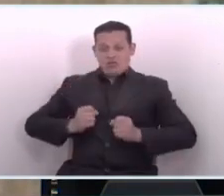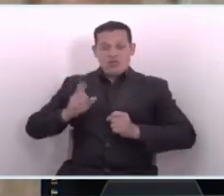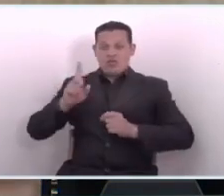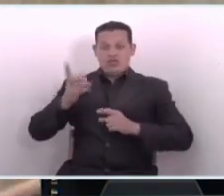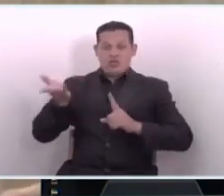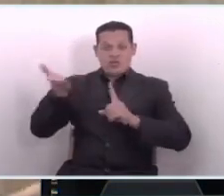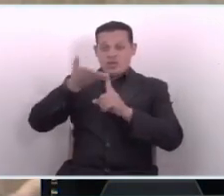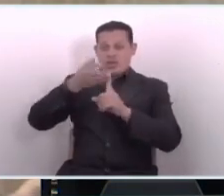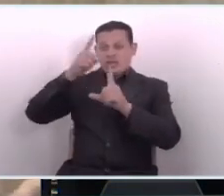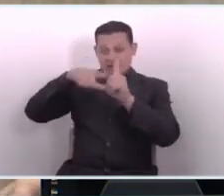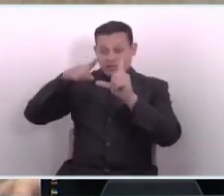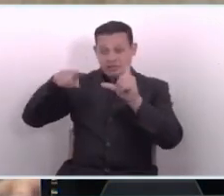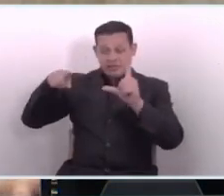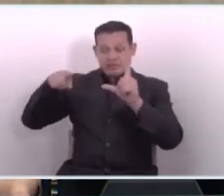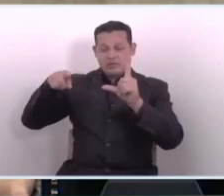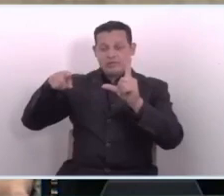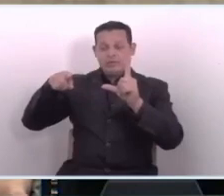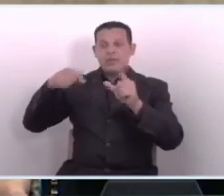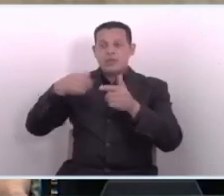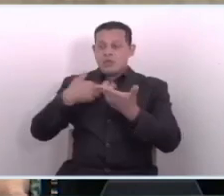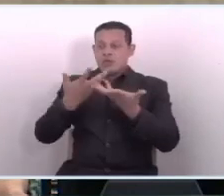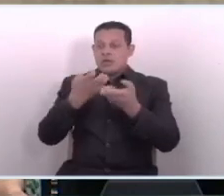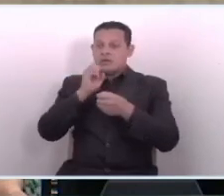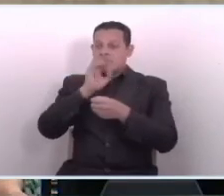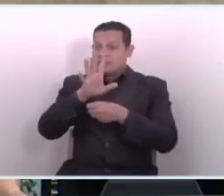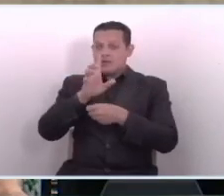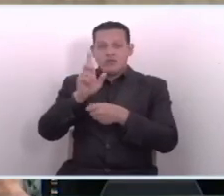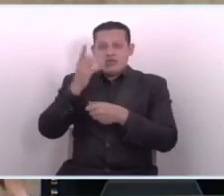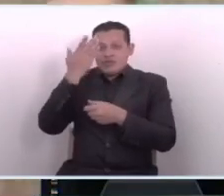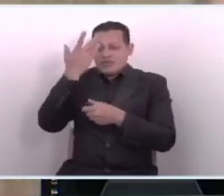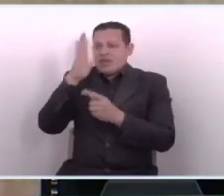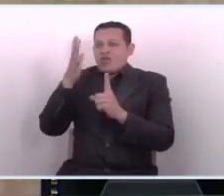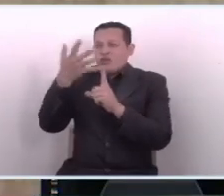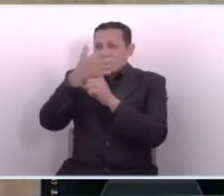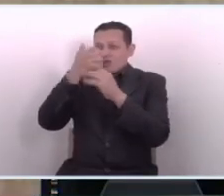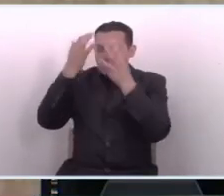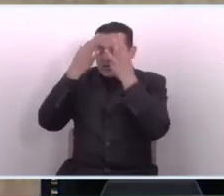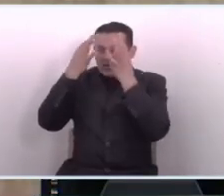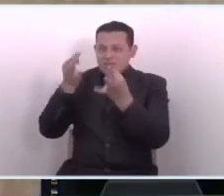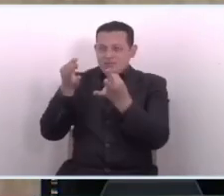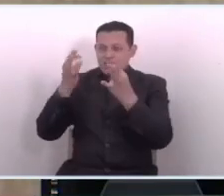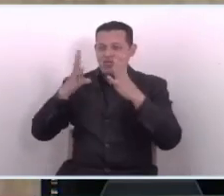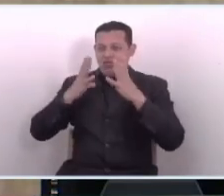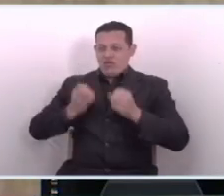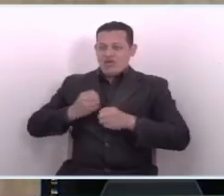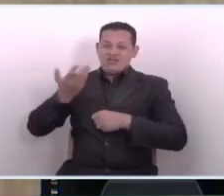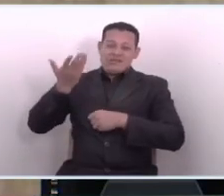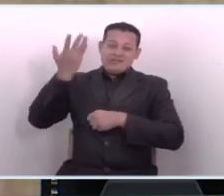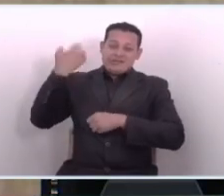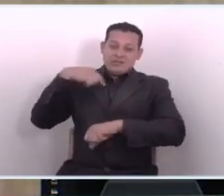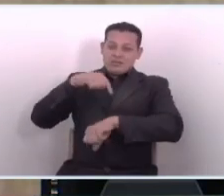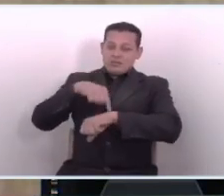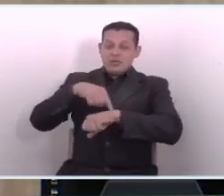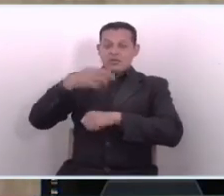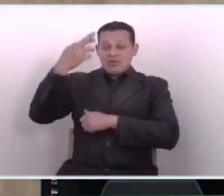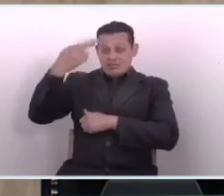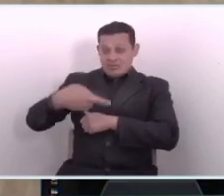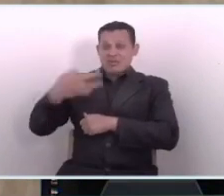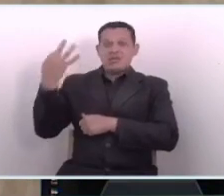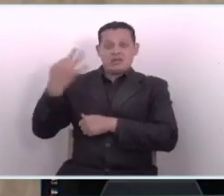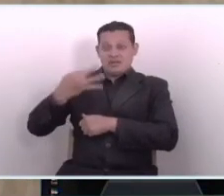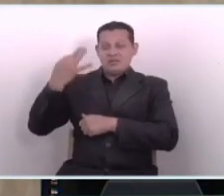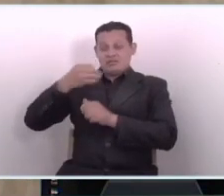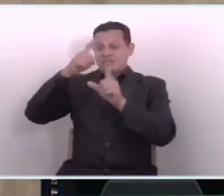a dar estadísticas. Quiero decirles que no sé cómo han tomado las decisiones los gobiernos anteriores, porque realmente se necesitan